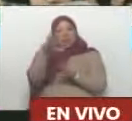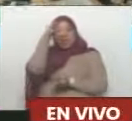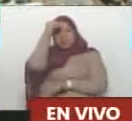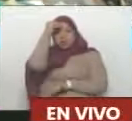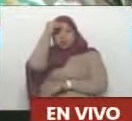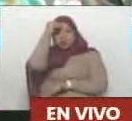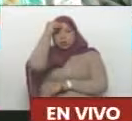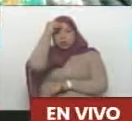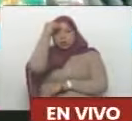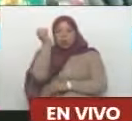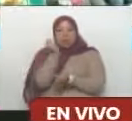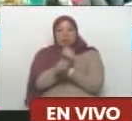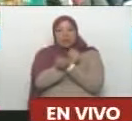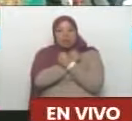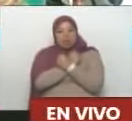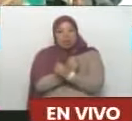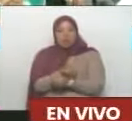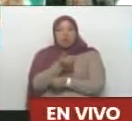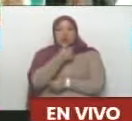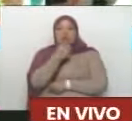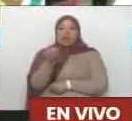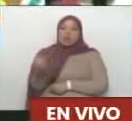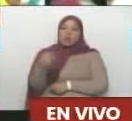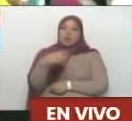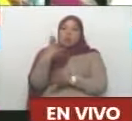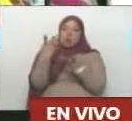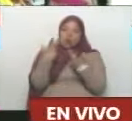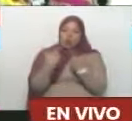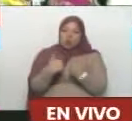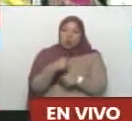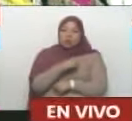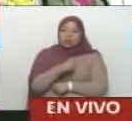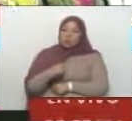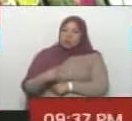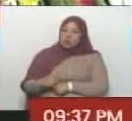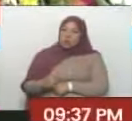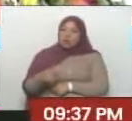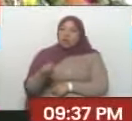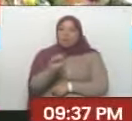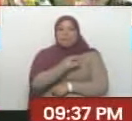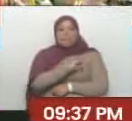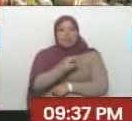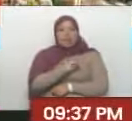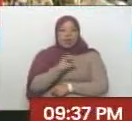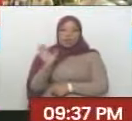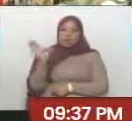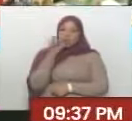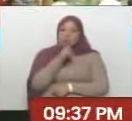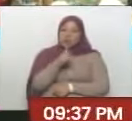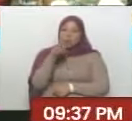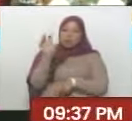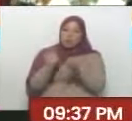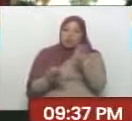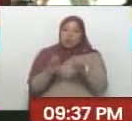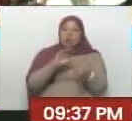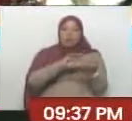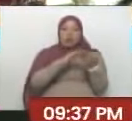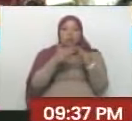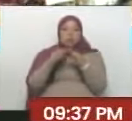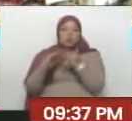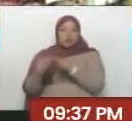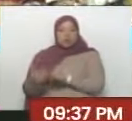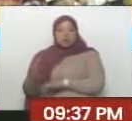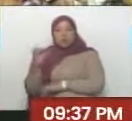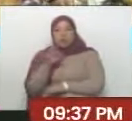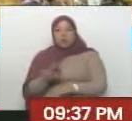entenderlo desde el amor. ¿Quiénes somos? ¿Cuántos somos? Y no tener miedo, y ahí el aspecto comunicacional,